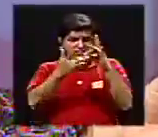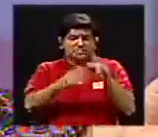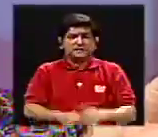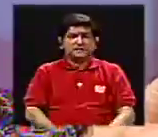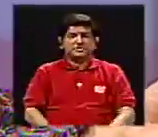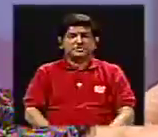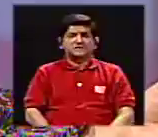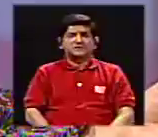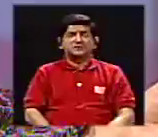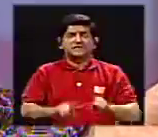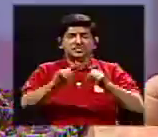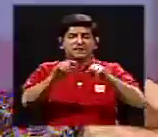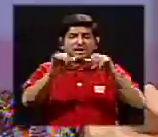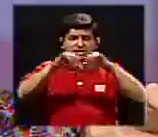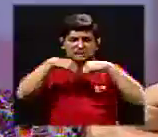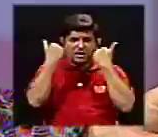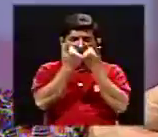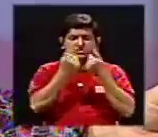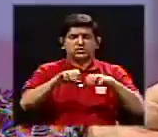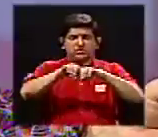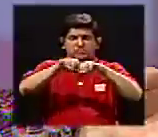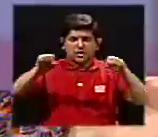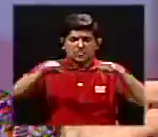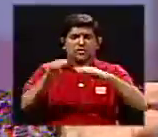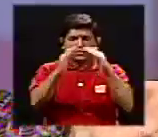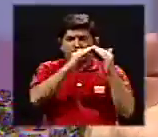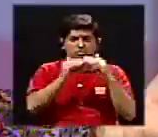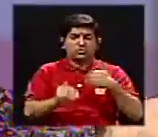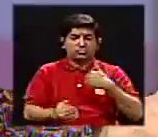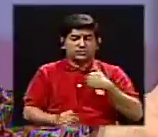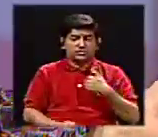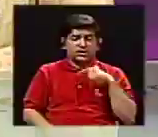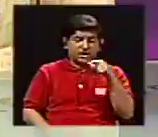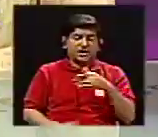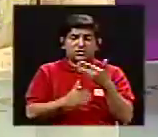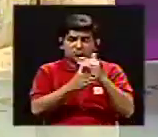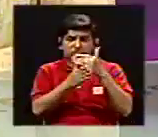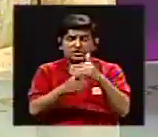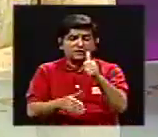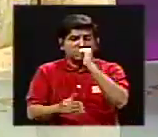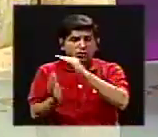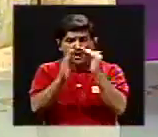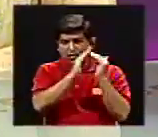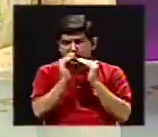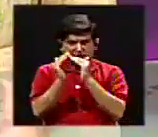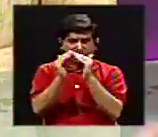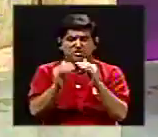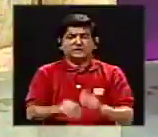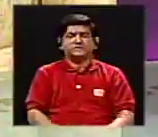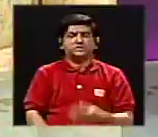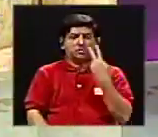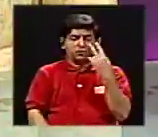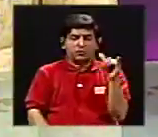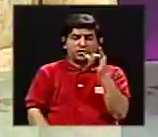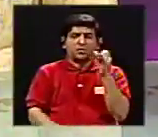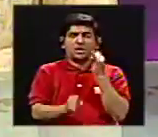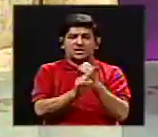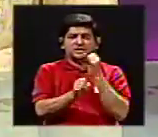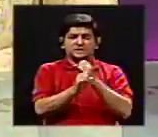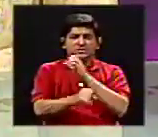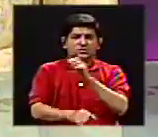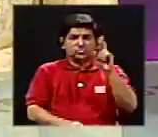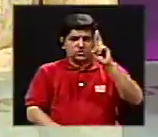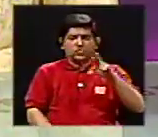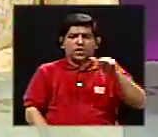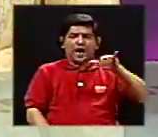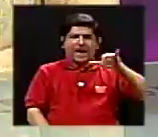las estaciones de acueductos comunales que tienen que captar agua y que tienen que suministrar agua a la población. Lo ve el mismo Instituto Costarricense